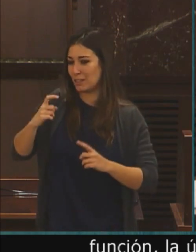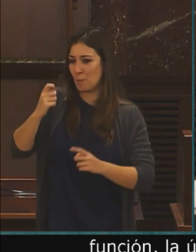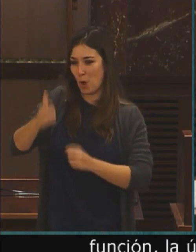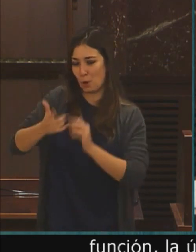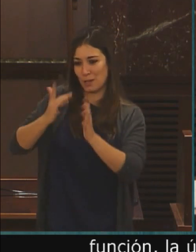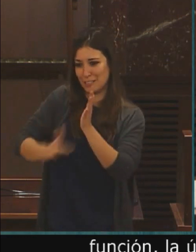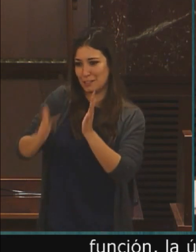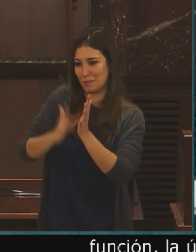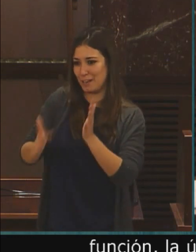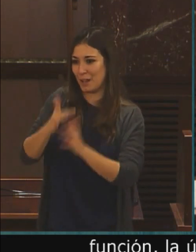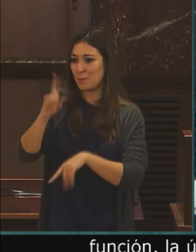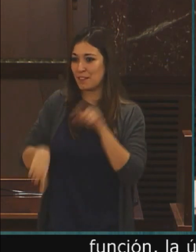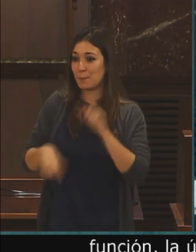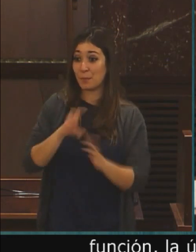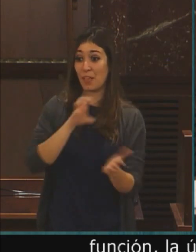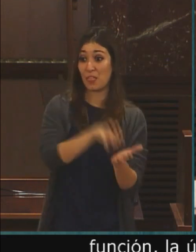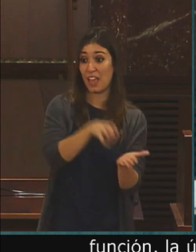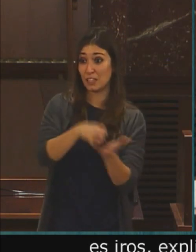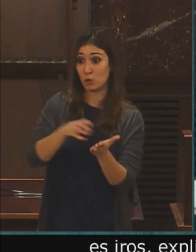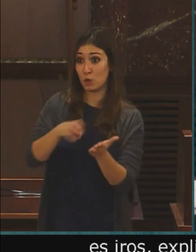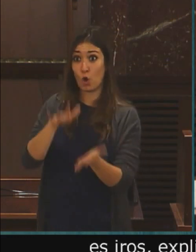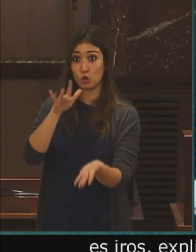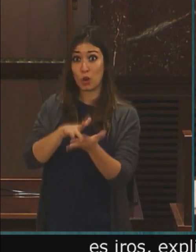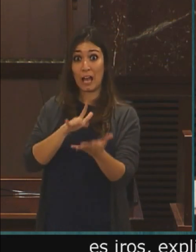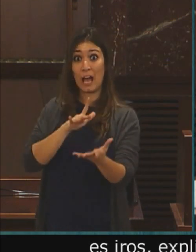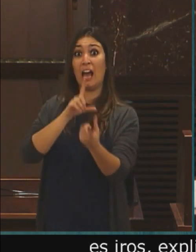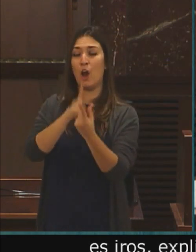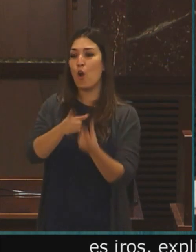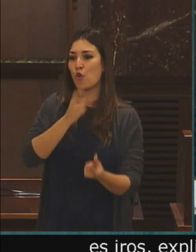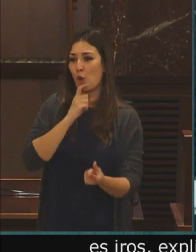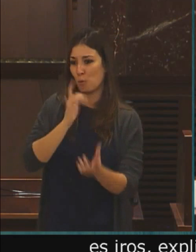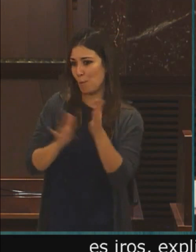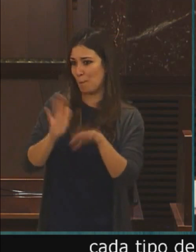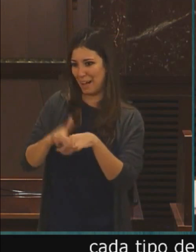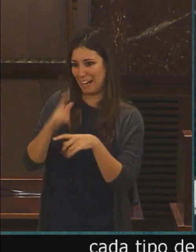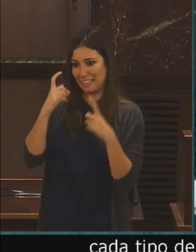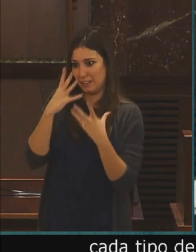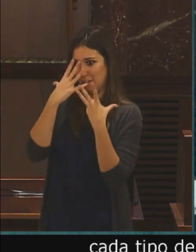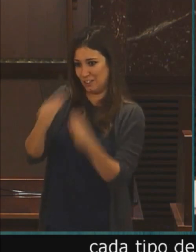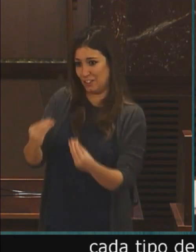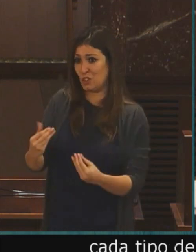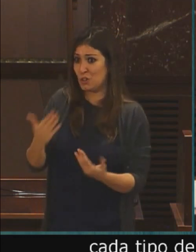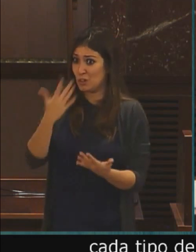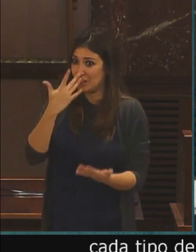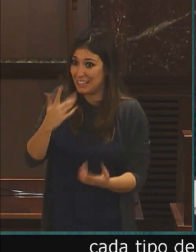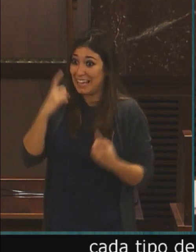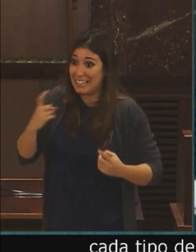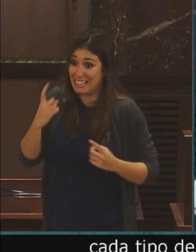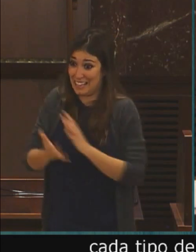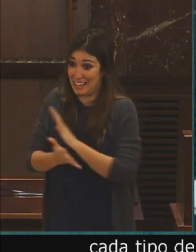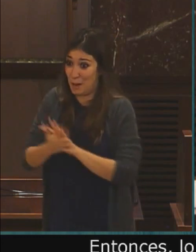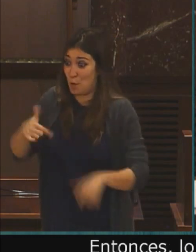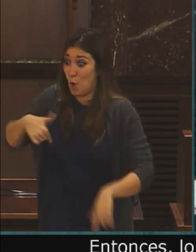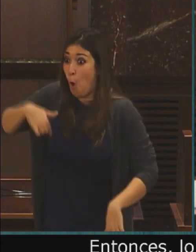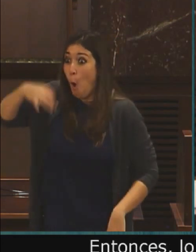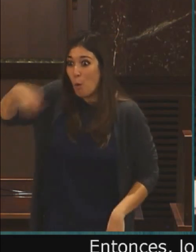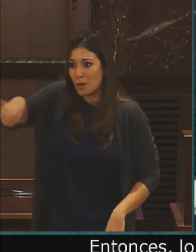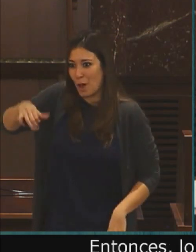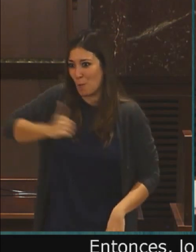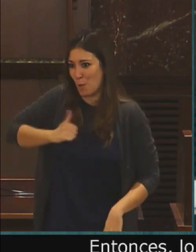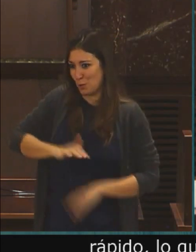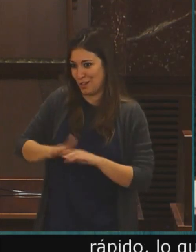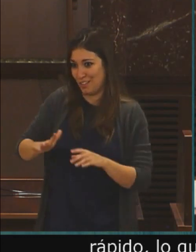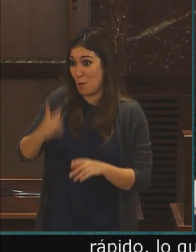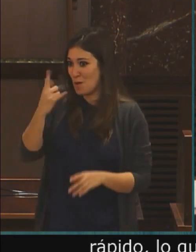explicando qué hacemos en cada tipo de centro que intervenimos. Entonces, lo he dividido, intentaré ser rápido, lo que pasa es que esta oportunidad es única, entonces